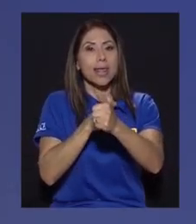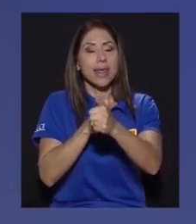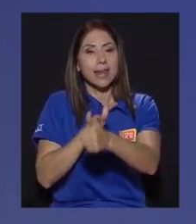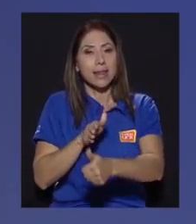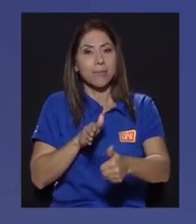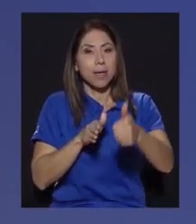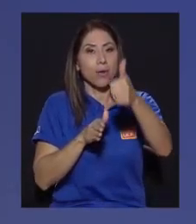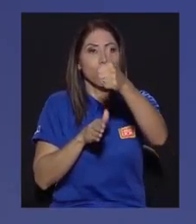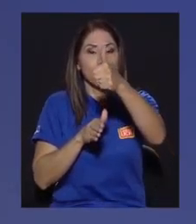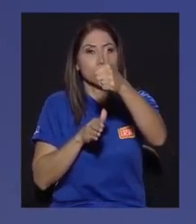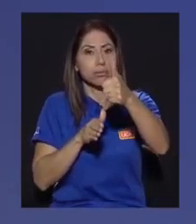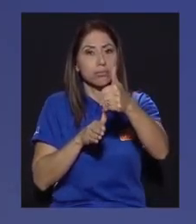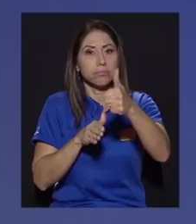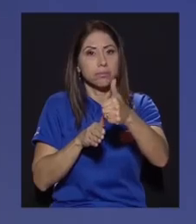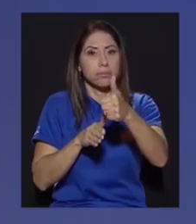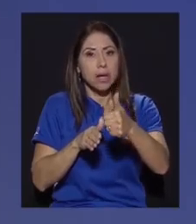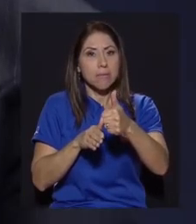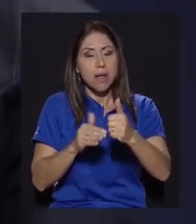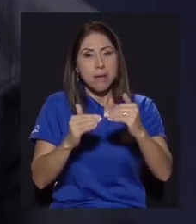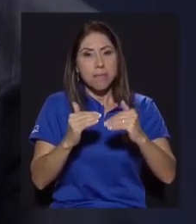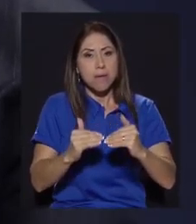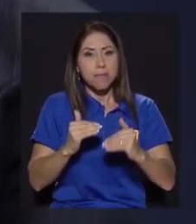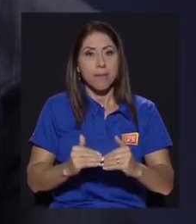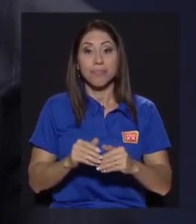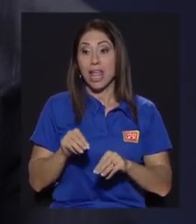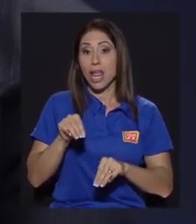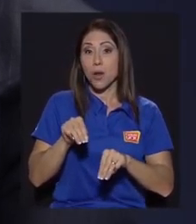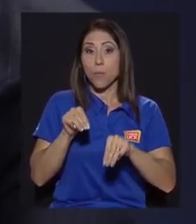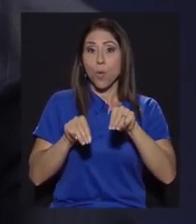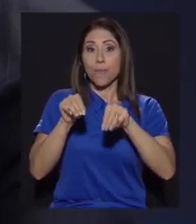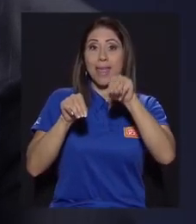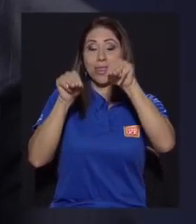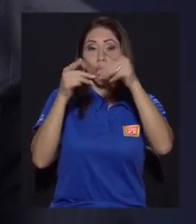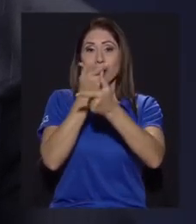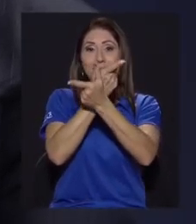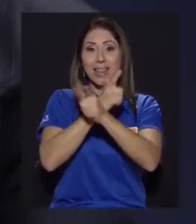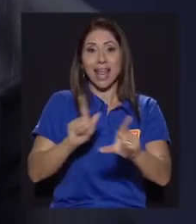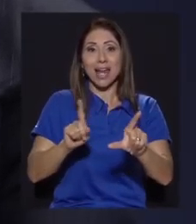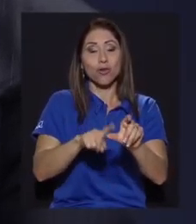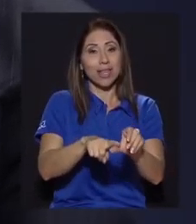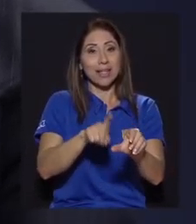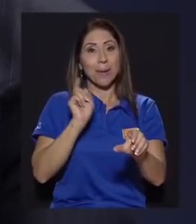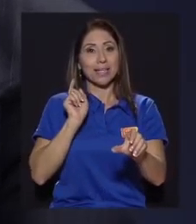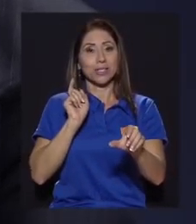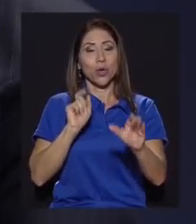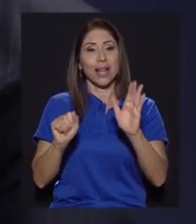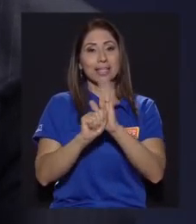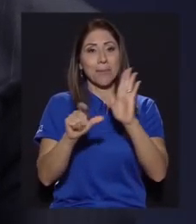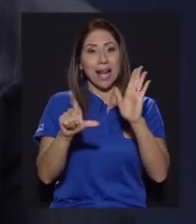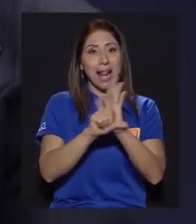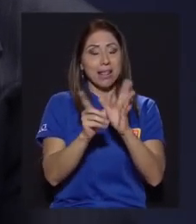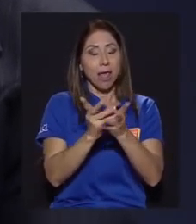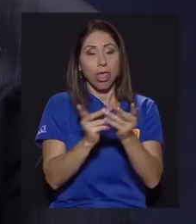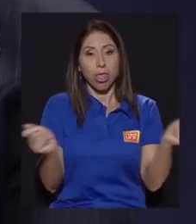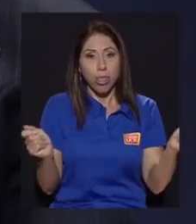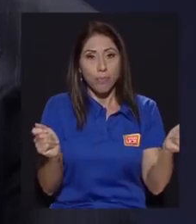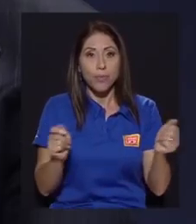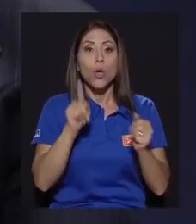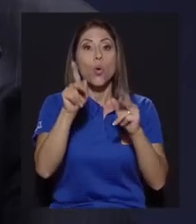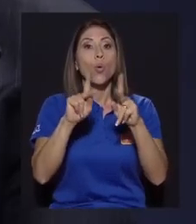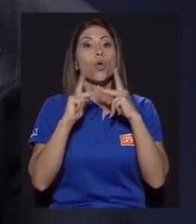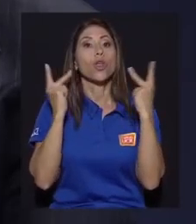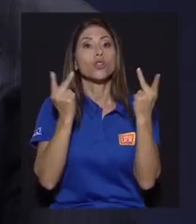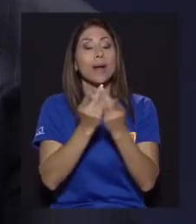fue cayendo más el movimiento libertario de desaparición de la asamblea legislativa uno de los partidos